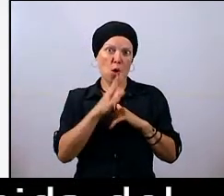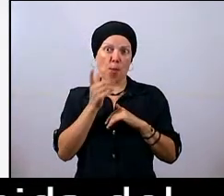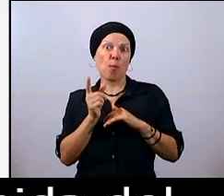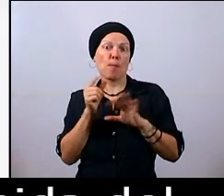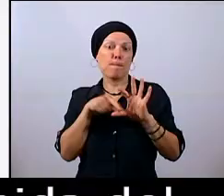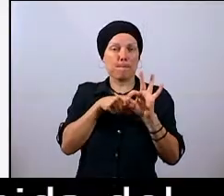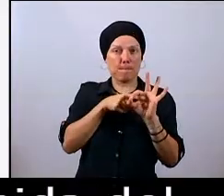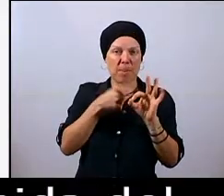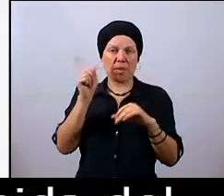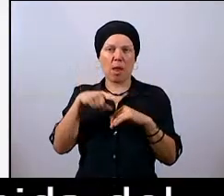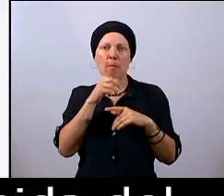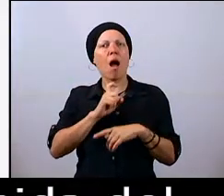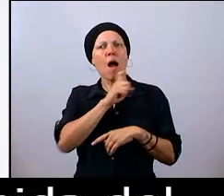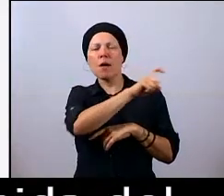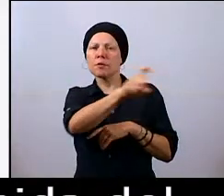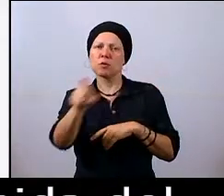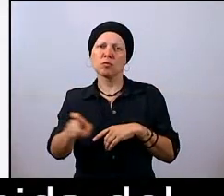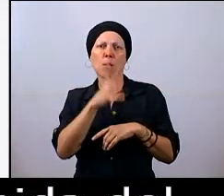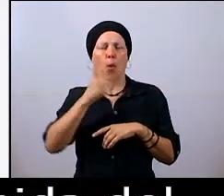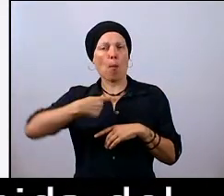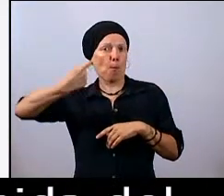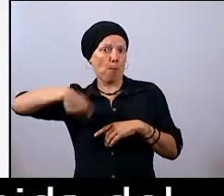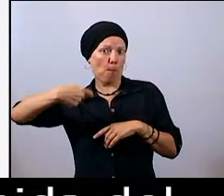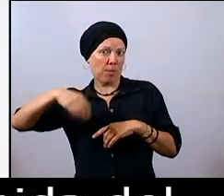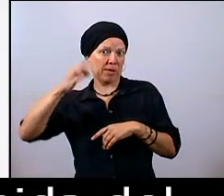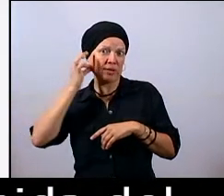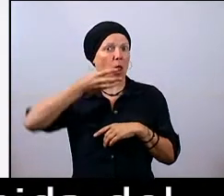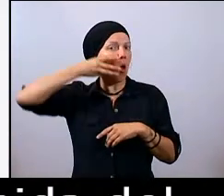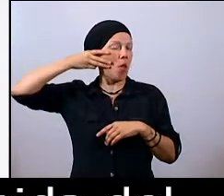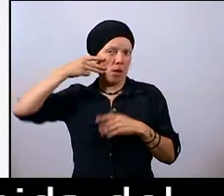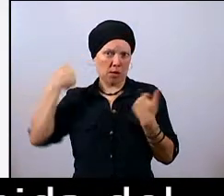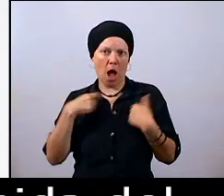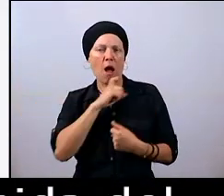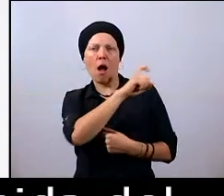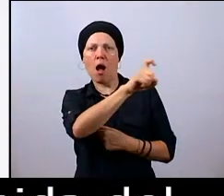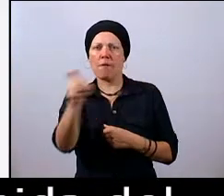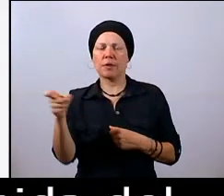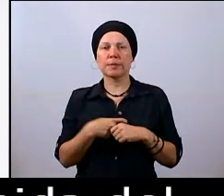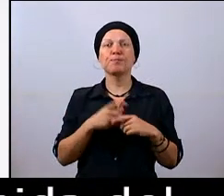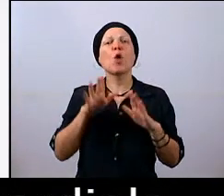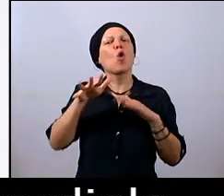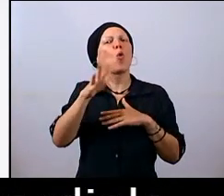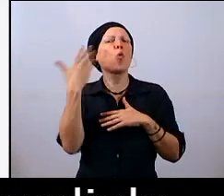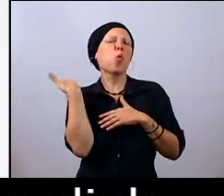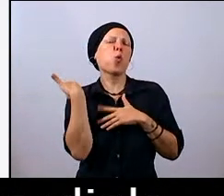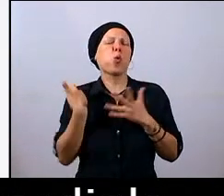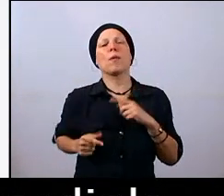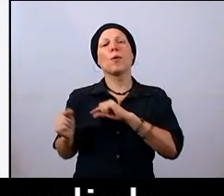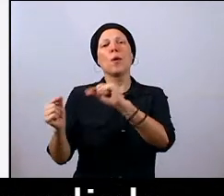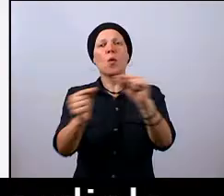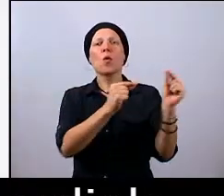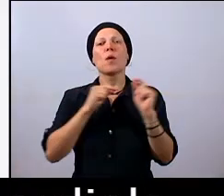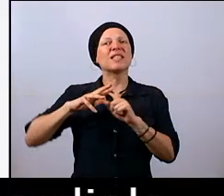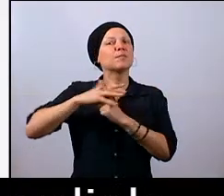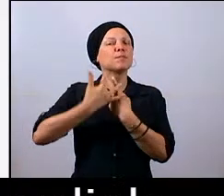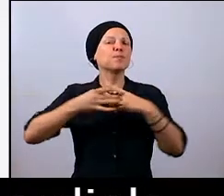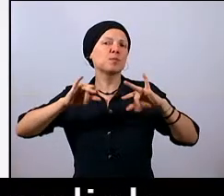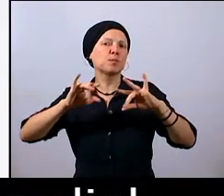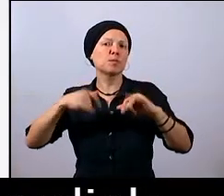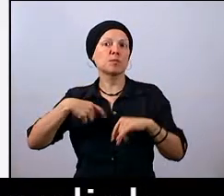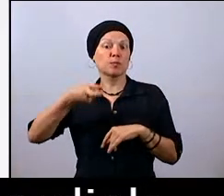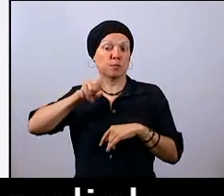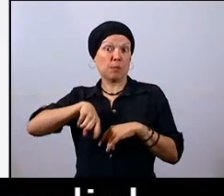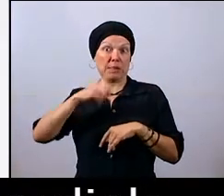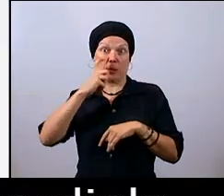plaza anunciada por la presidenta María Guardiola en el debate del Estado de nuestra región del mes de